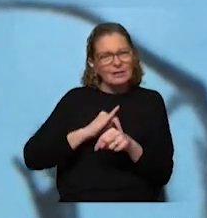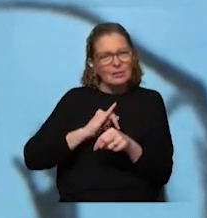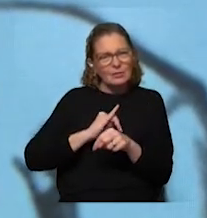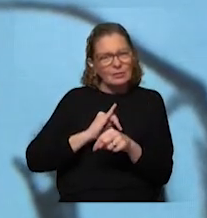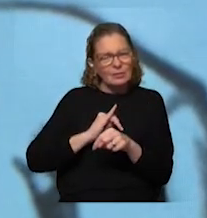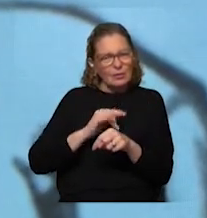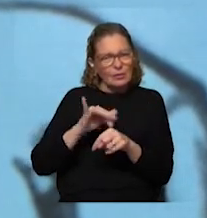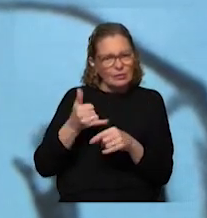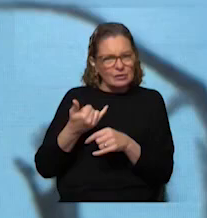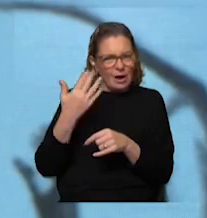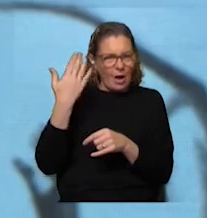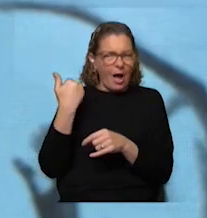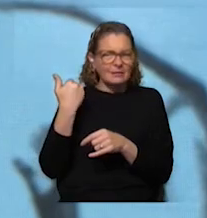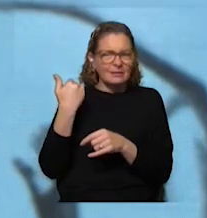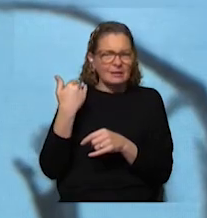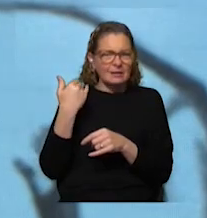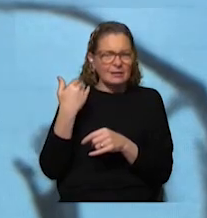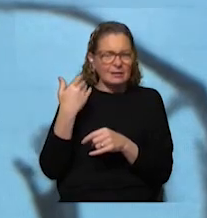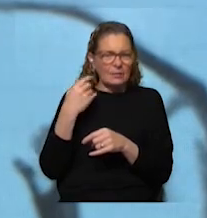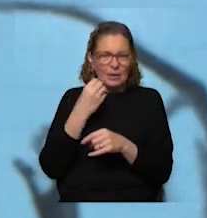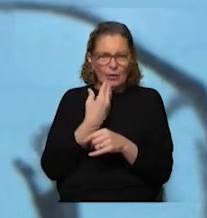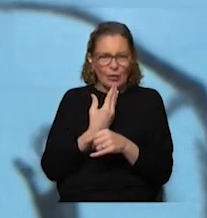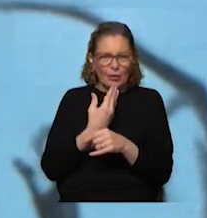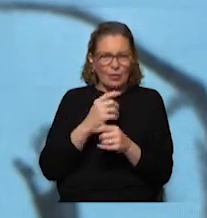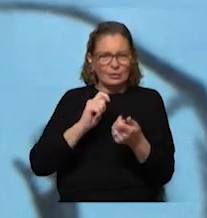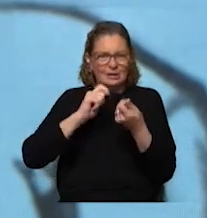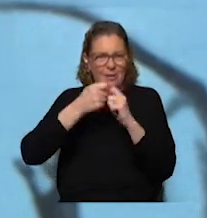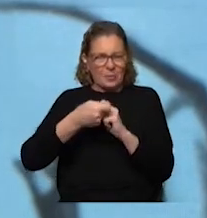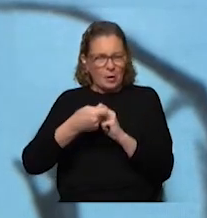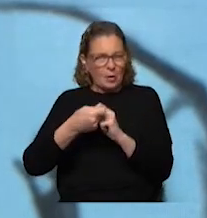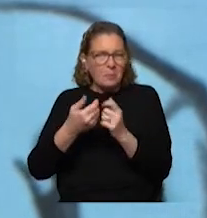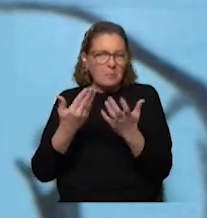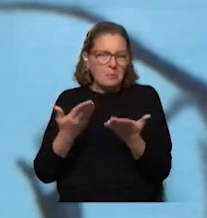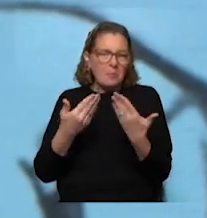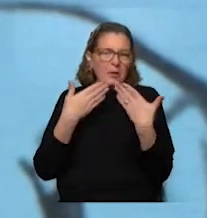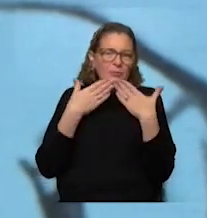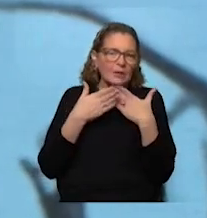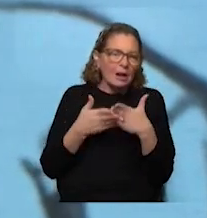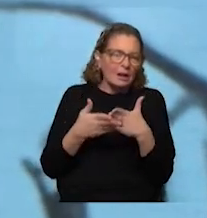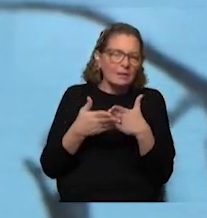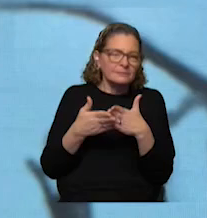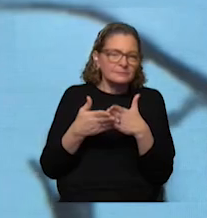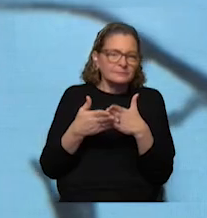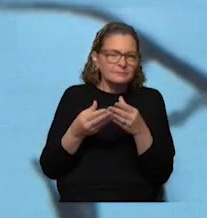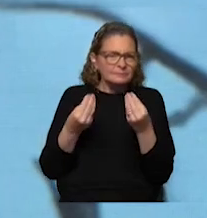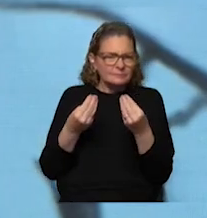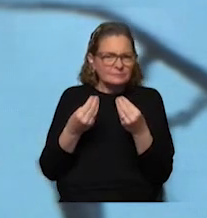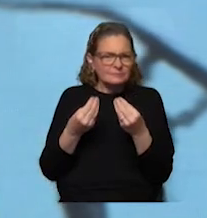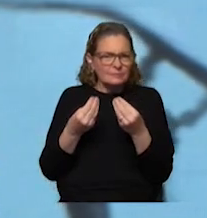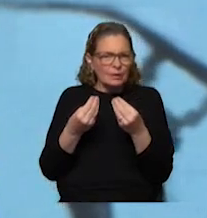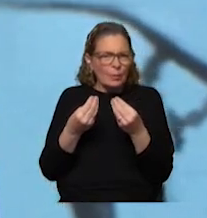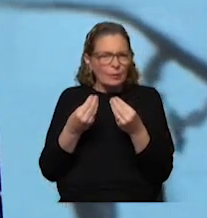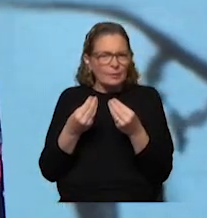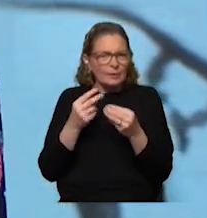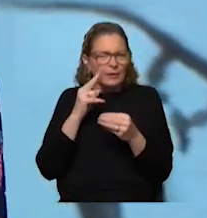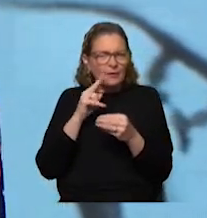recuperaste tenía ya una y se te enriqueció la identidad te cambió o preguntarle qué fue para ella cómo fue para